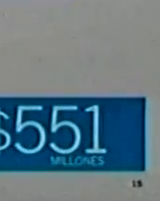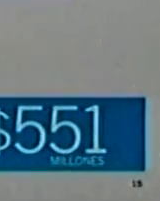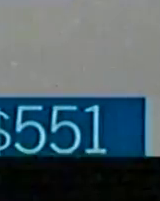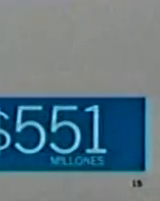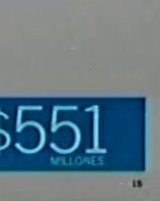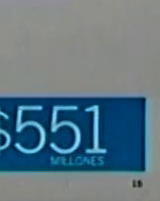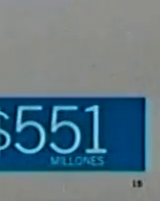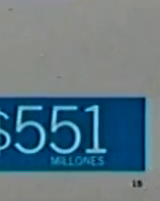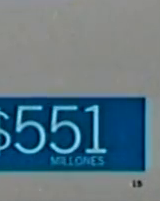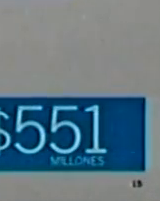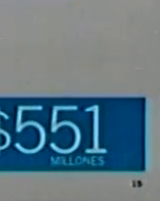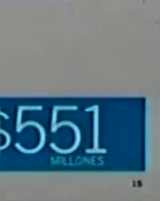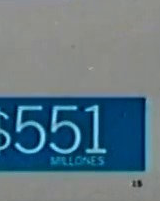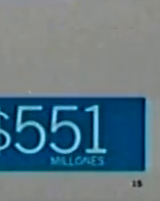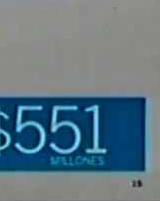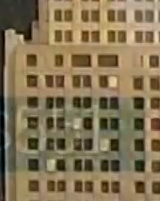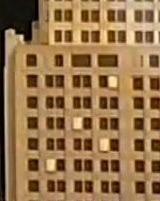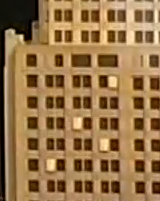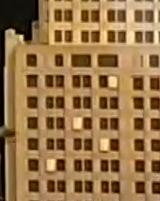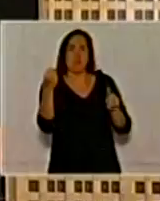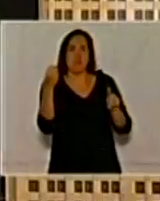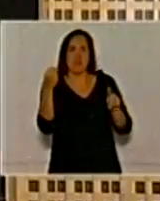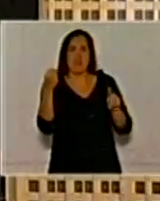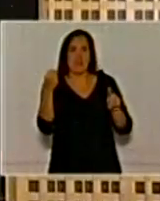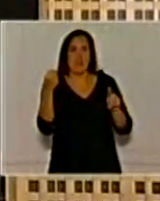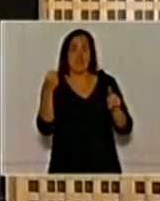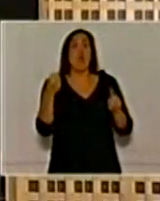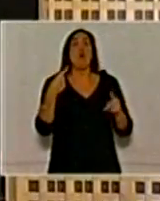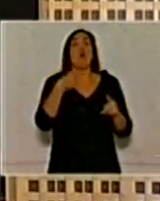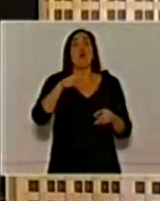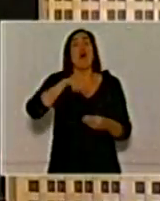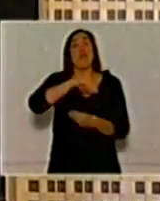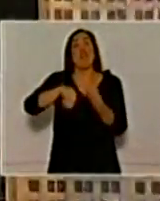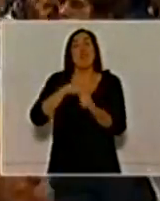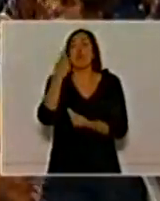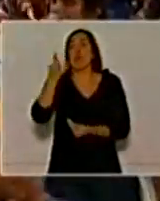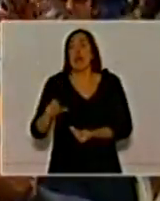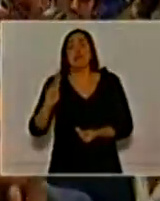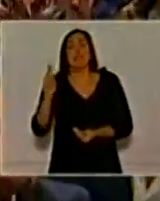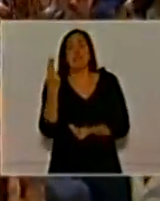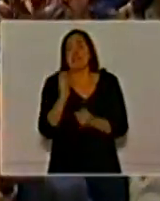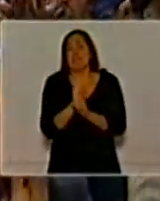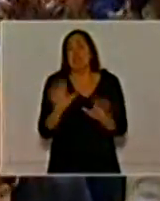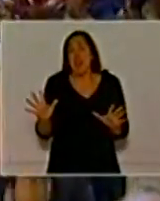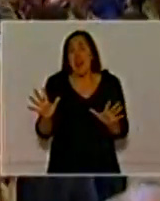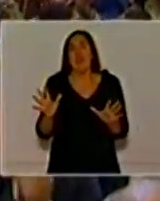pesos a 4.000 pesos para una tragedia, cuando hay una tragedia en la familia,